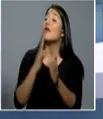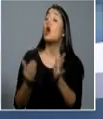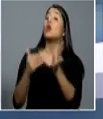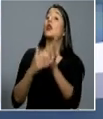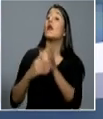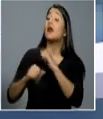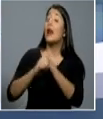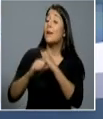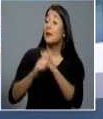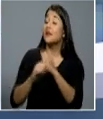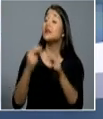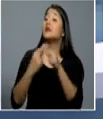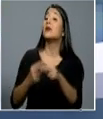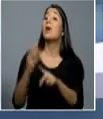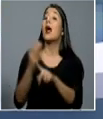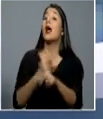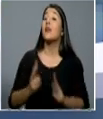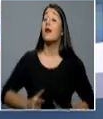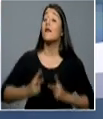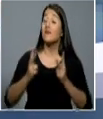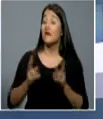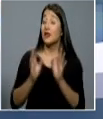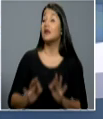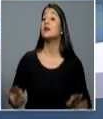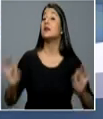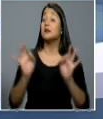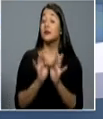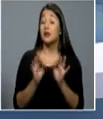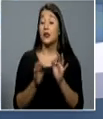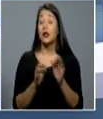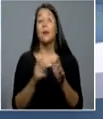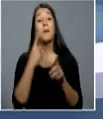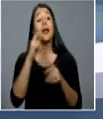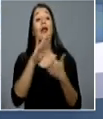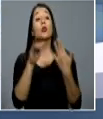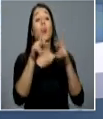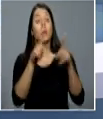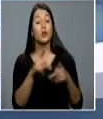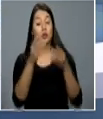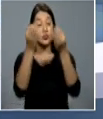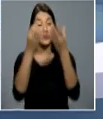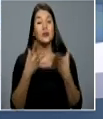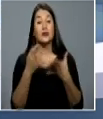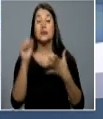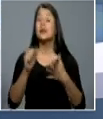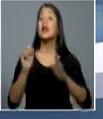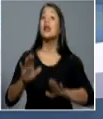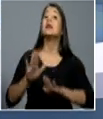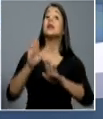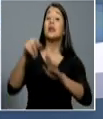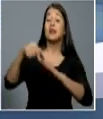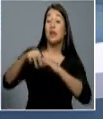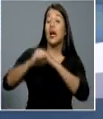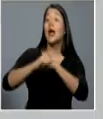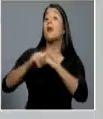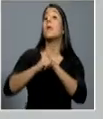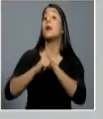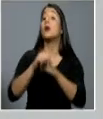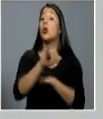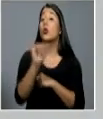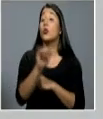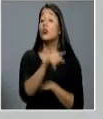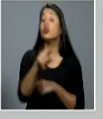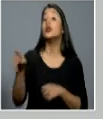Vida Cuenta, Sí. las recomendaciones para que la gente se quede bien informada de esta campaña de UNICEF. Fantástico. Bueno, es una campaña que, como